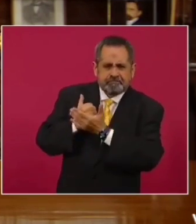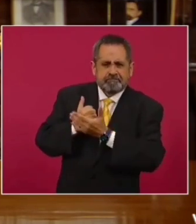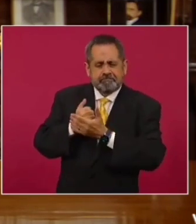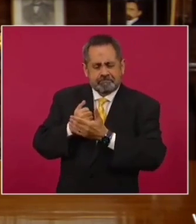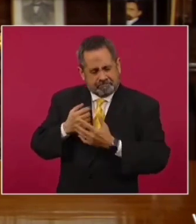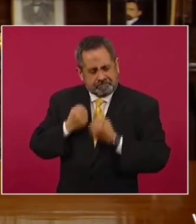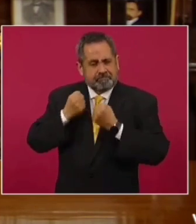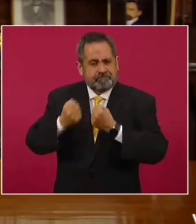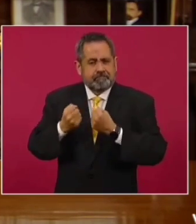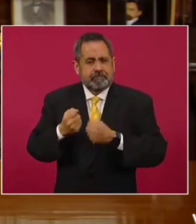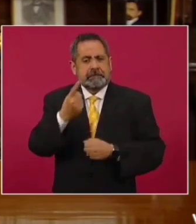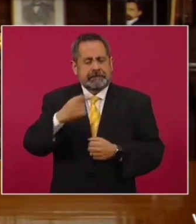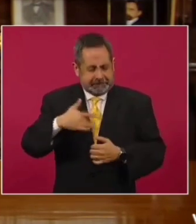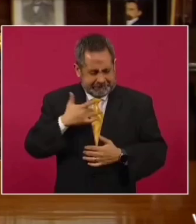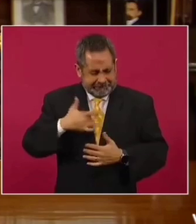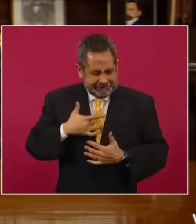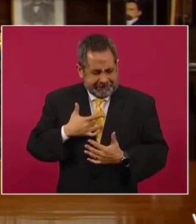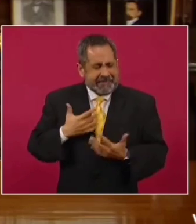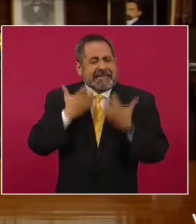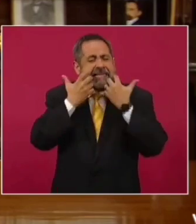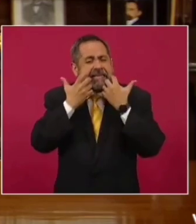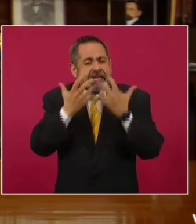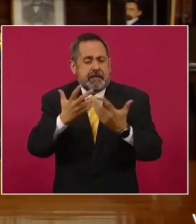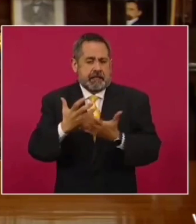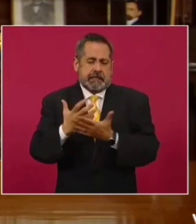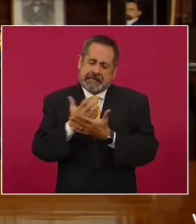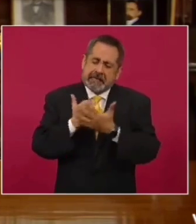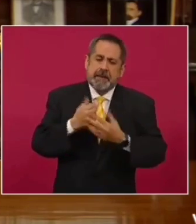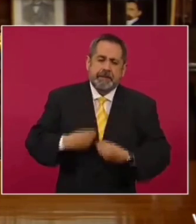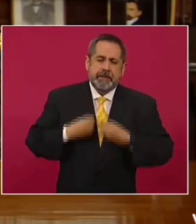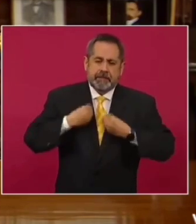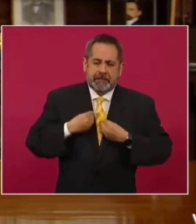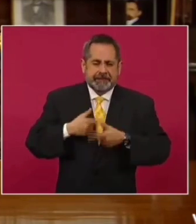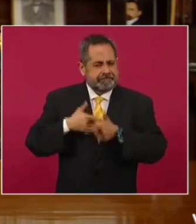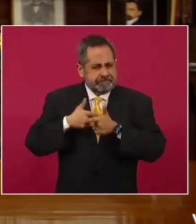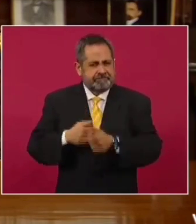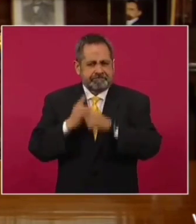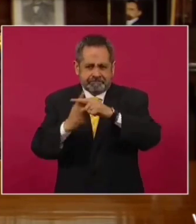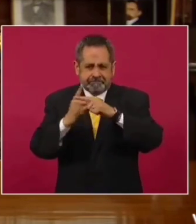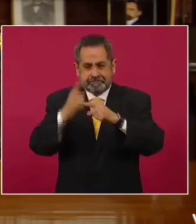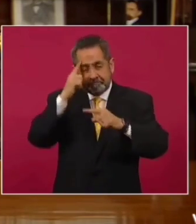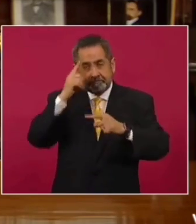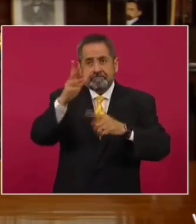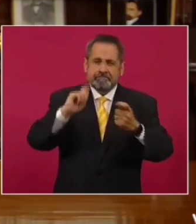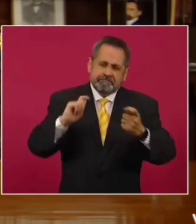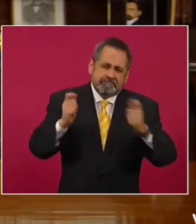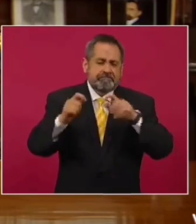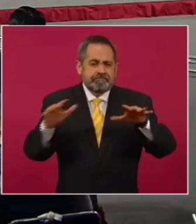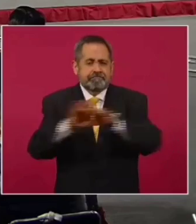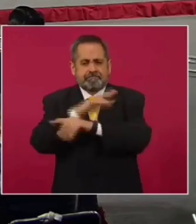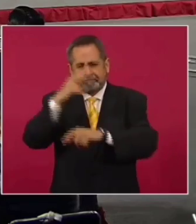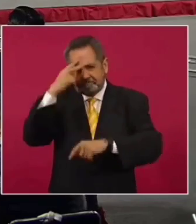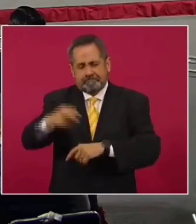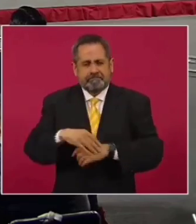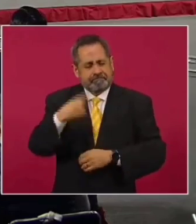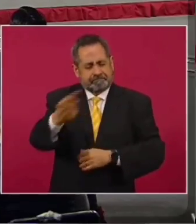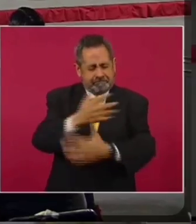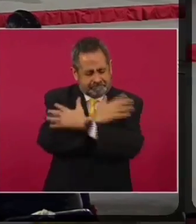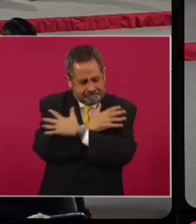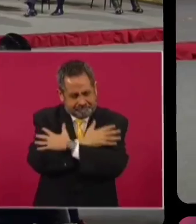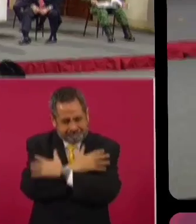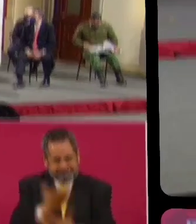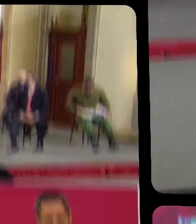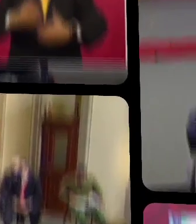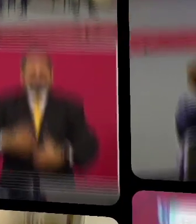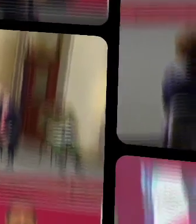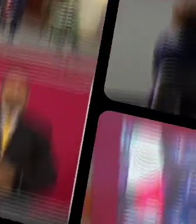además las ganas de vivir para llevar a cabo la transformación de México. Un abrazo.